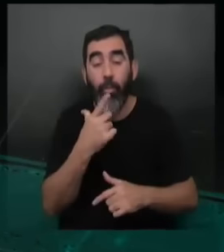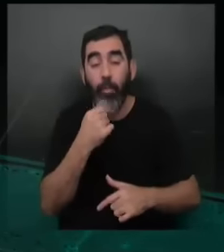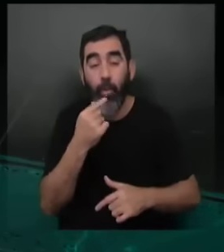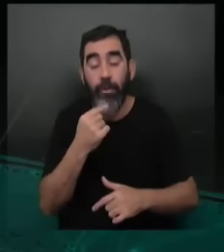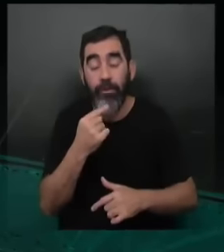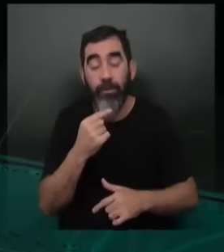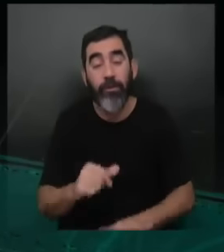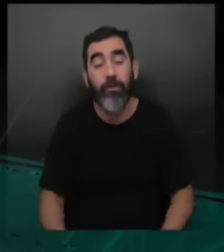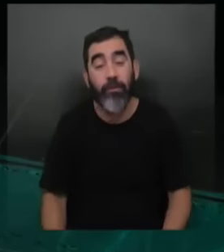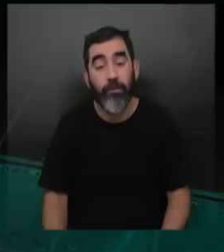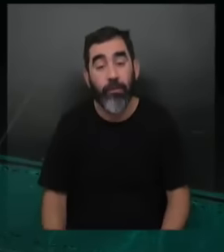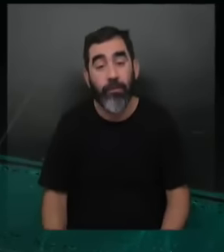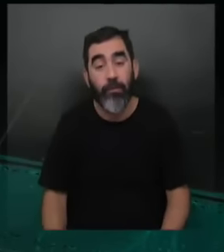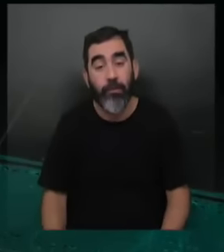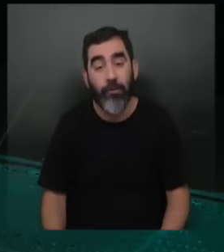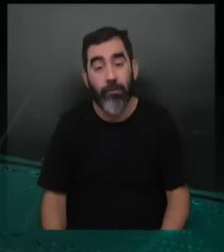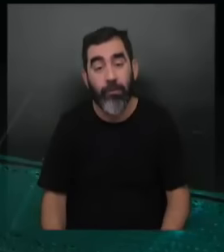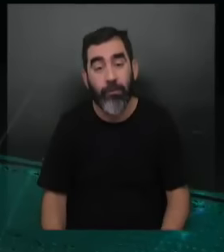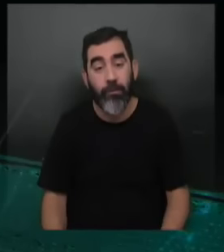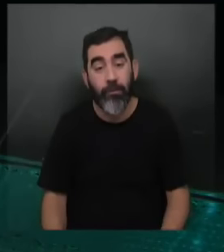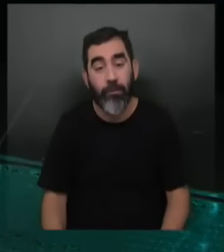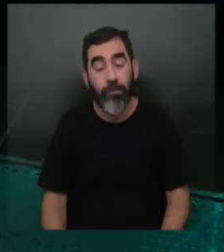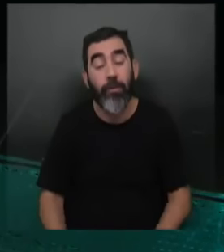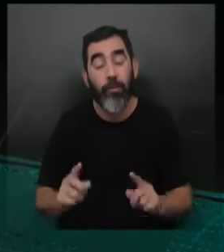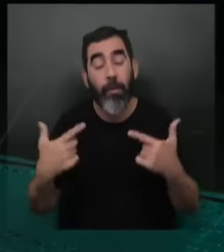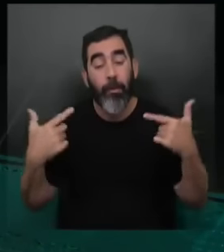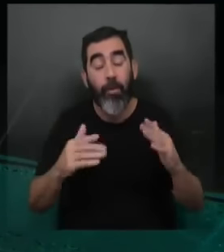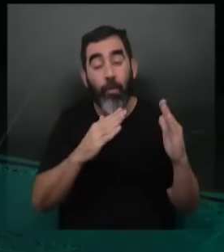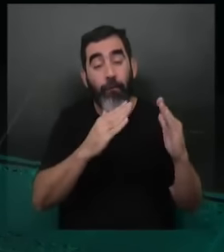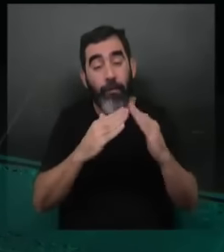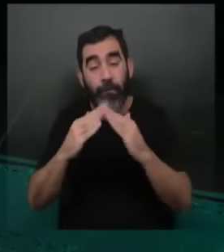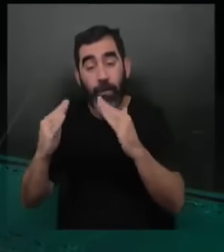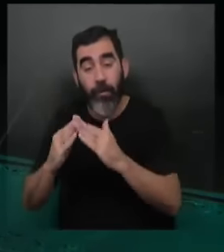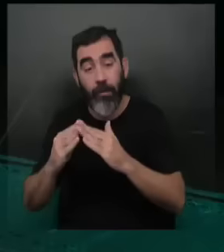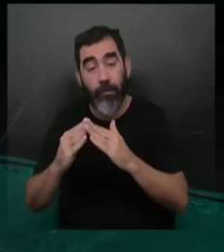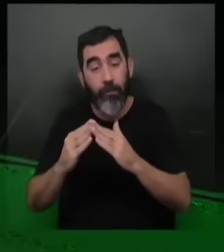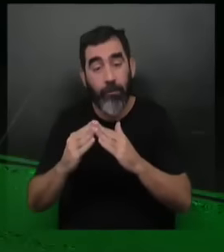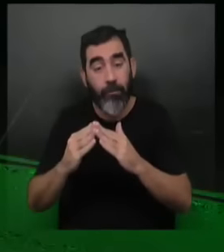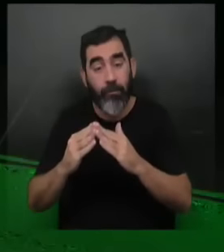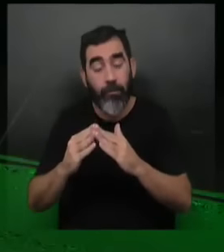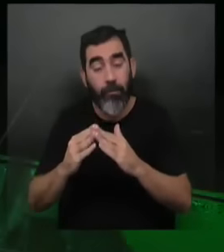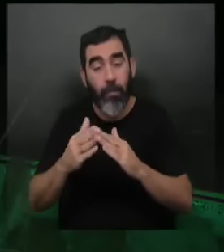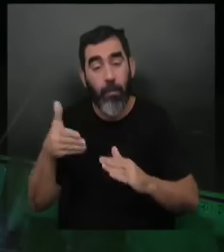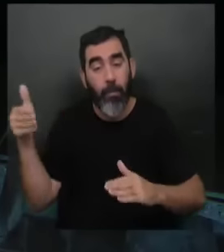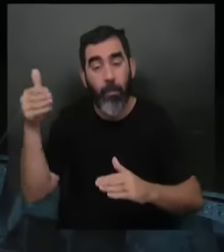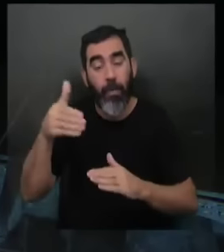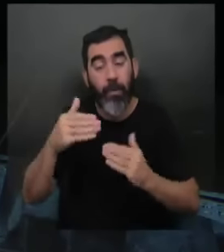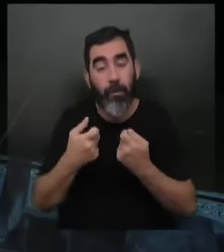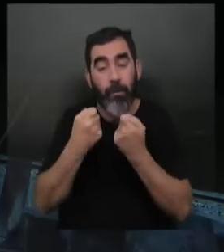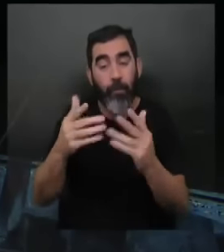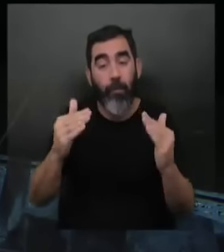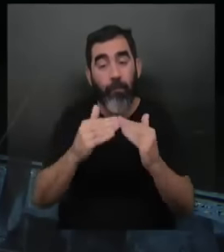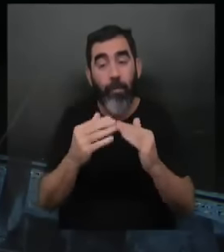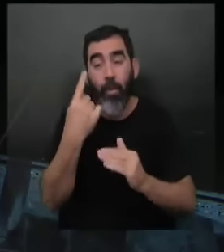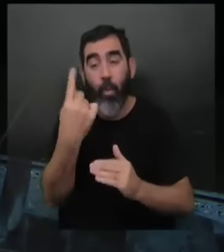Nicolás mar Nicolás martinelli y el ministro de vivienda ra ano participaron en la entrega de la vivienda a un